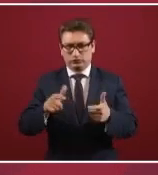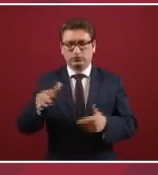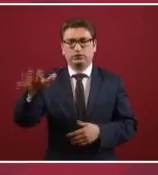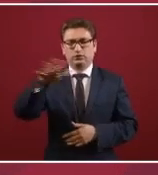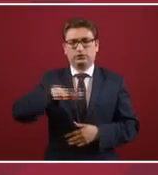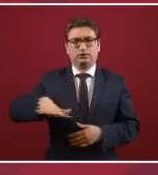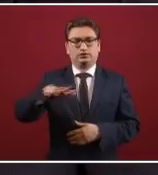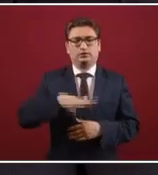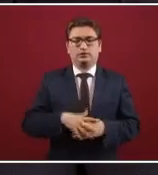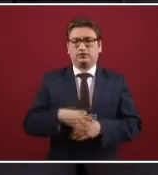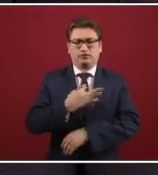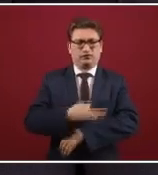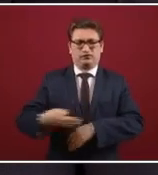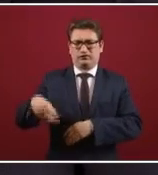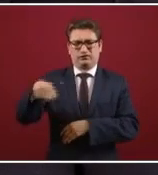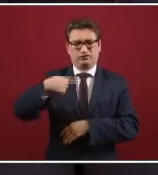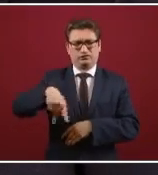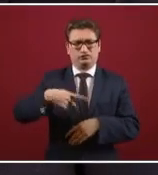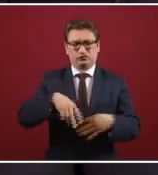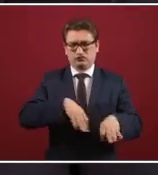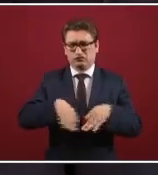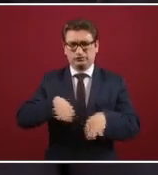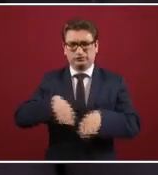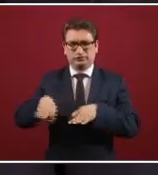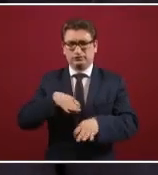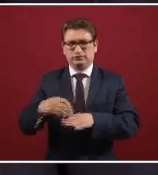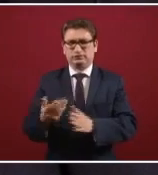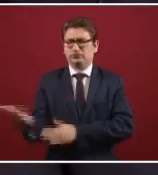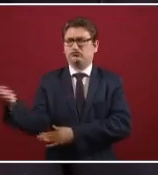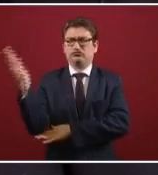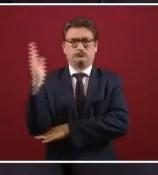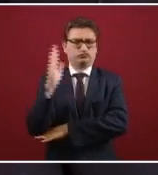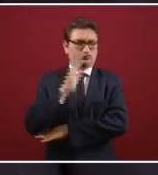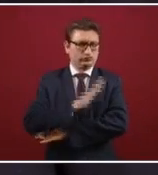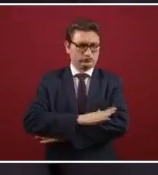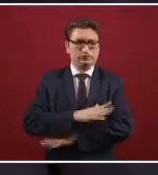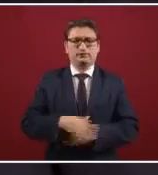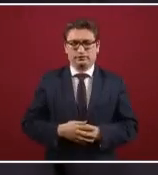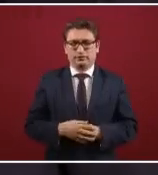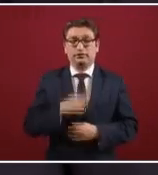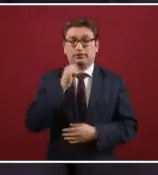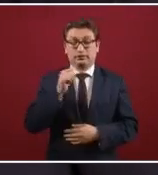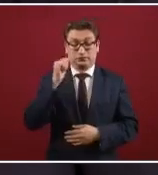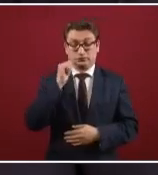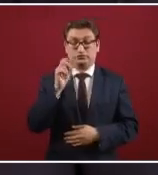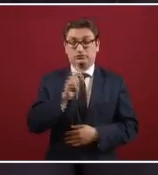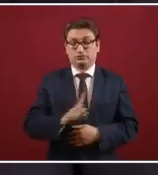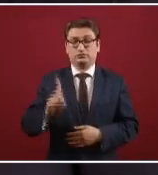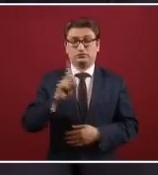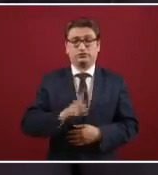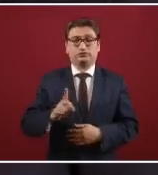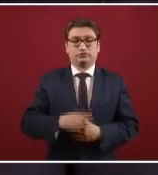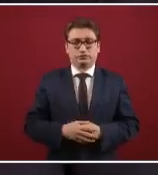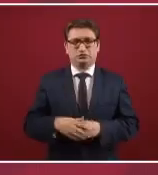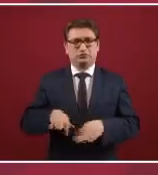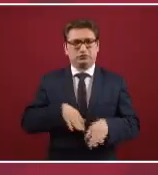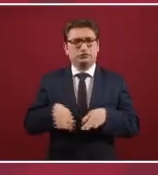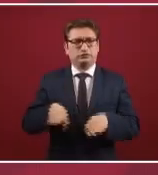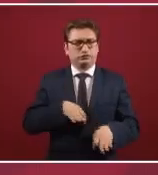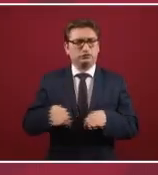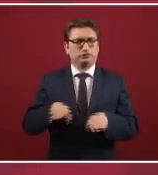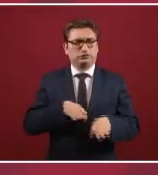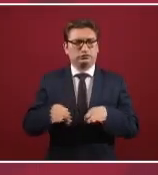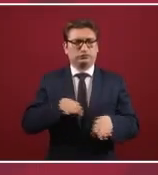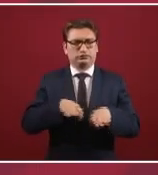familias completas trabajando hasta en la tarde ayer domingo trabajando